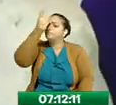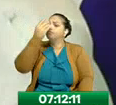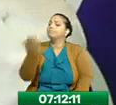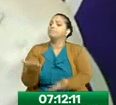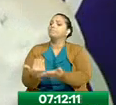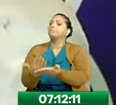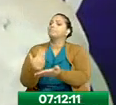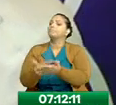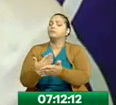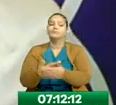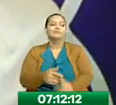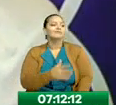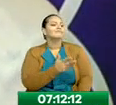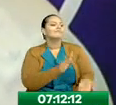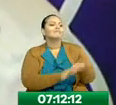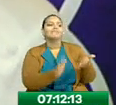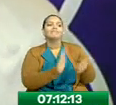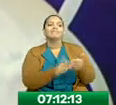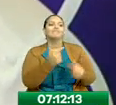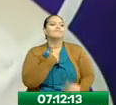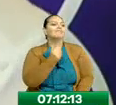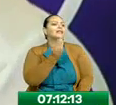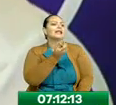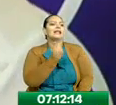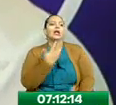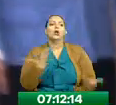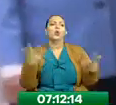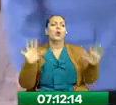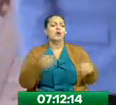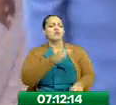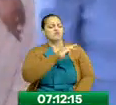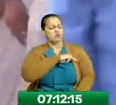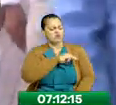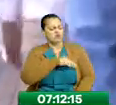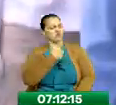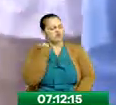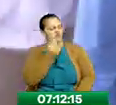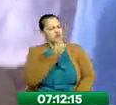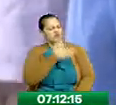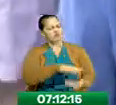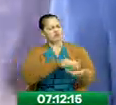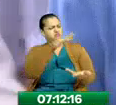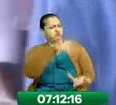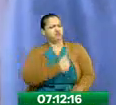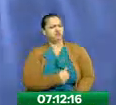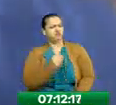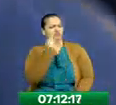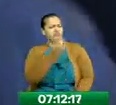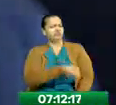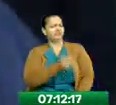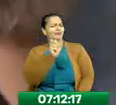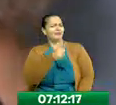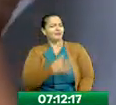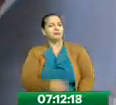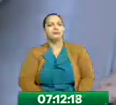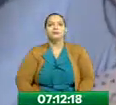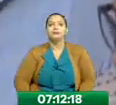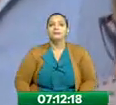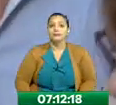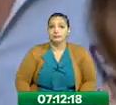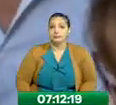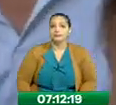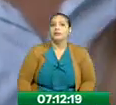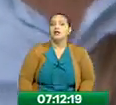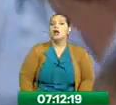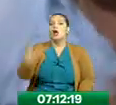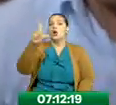nosotros, entre comillas, no lo necesitábamos. El lunes pasado, la funcionaria interpuso una acción de protección para